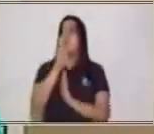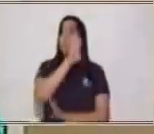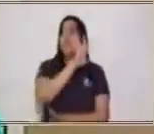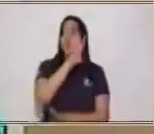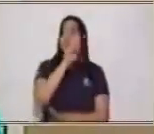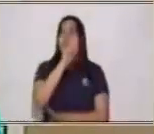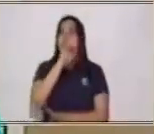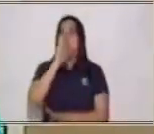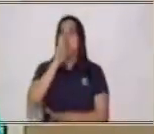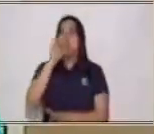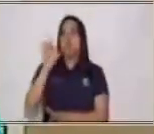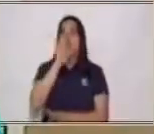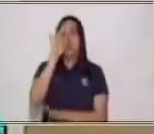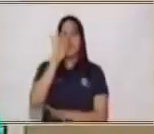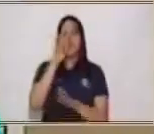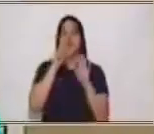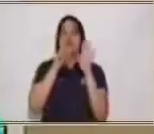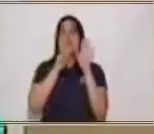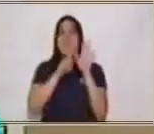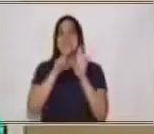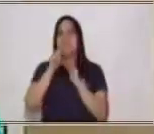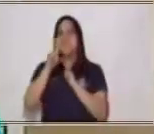al cubo menos